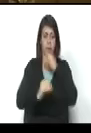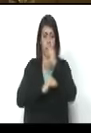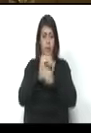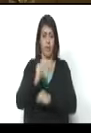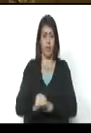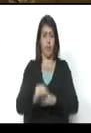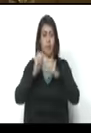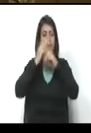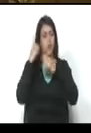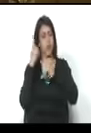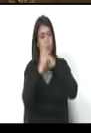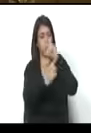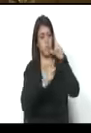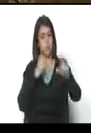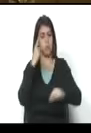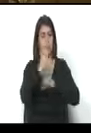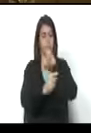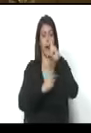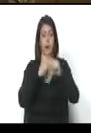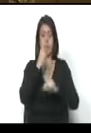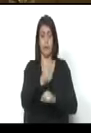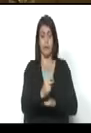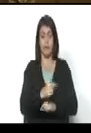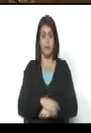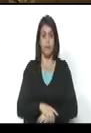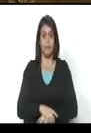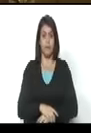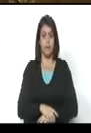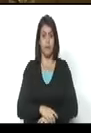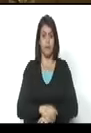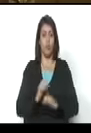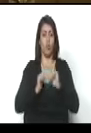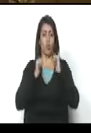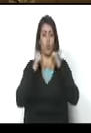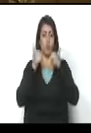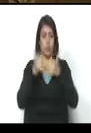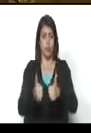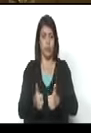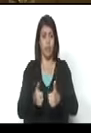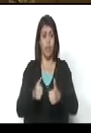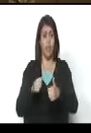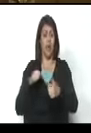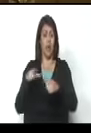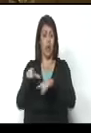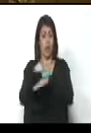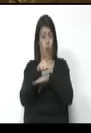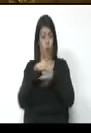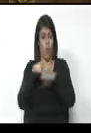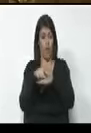una diáspora, crearla, la iniciaron los golpistas.